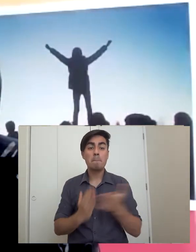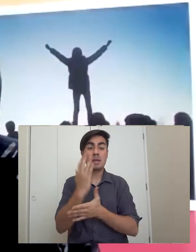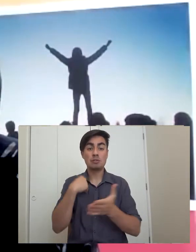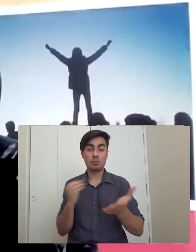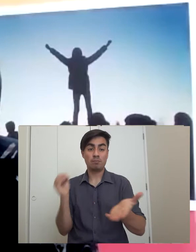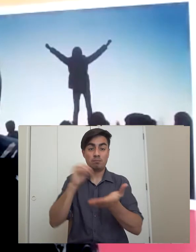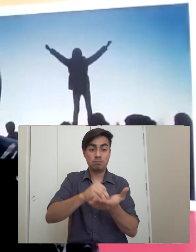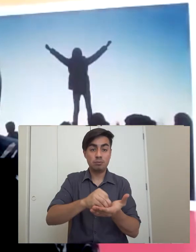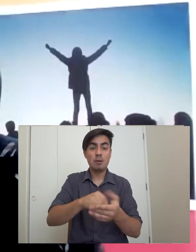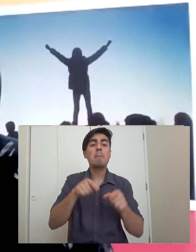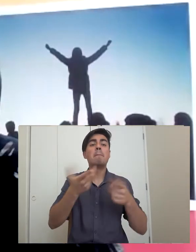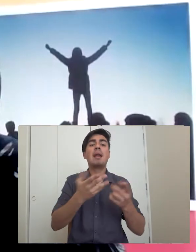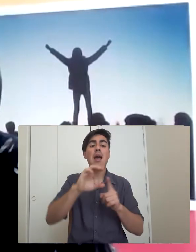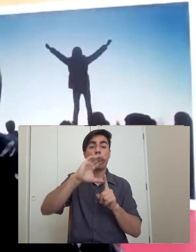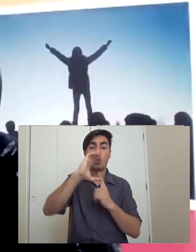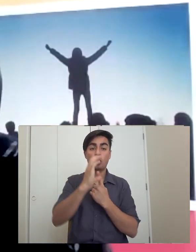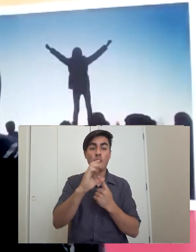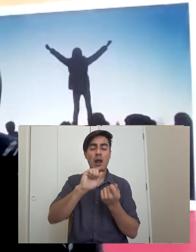un cambio.